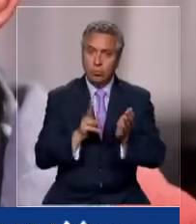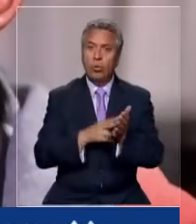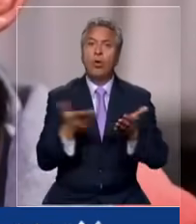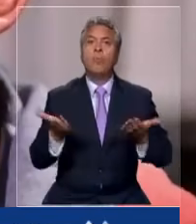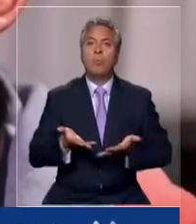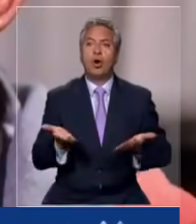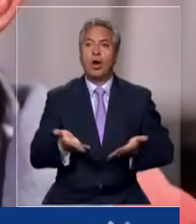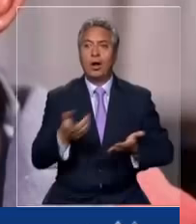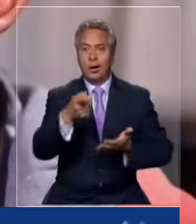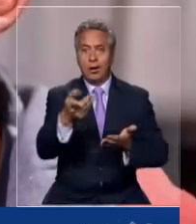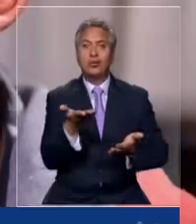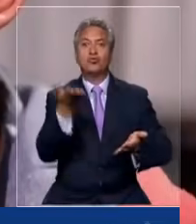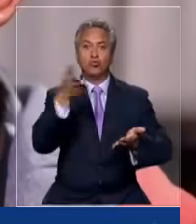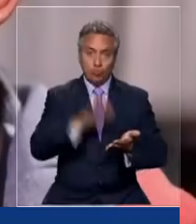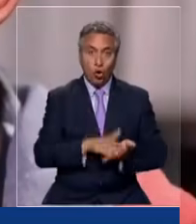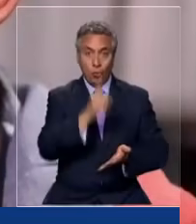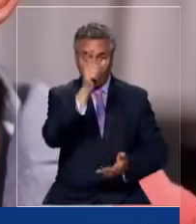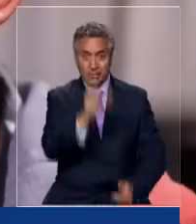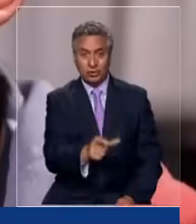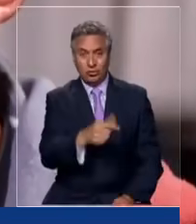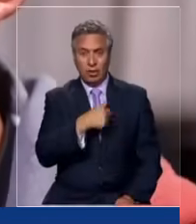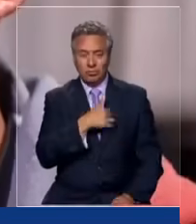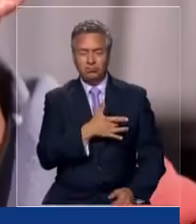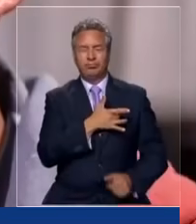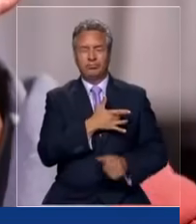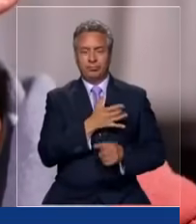hecho de que falleció una persona